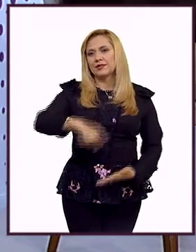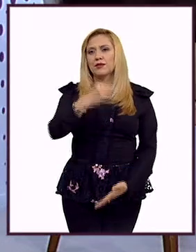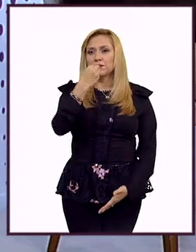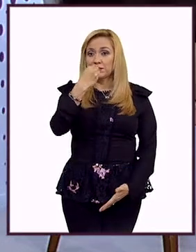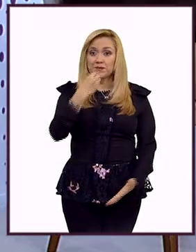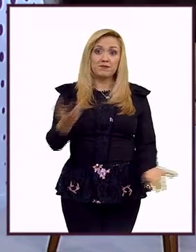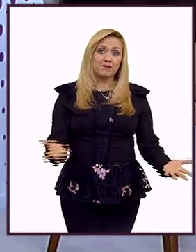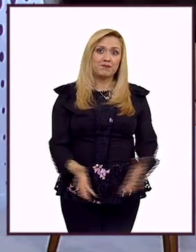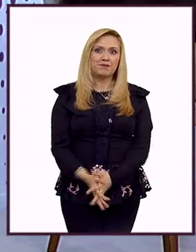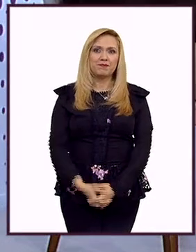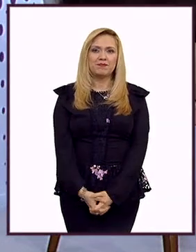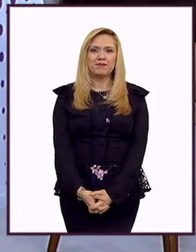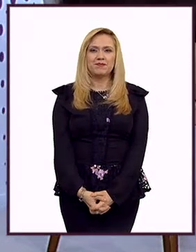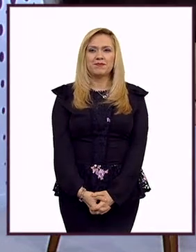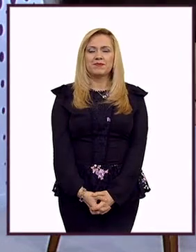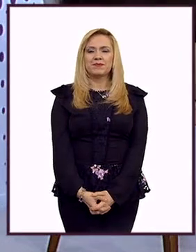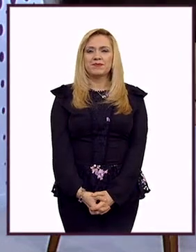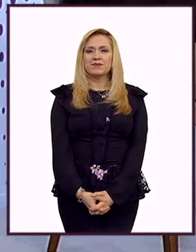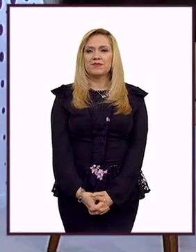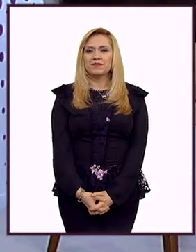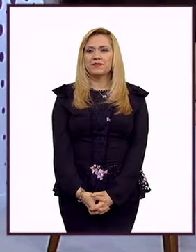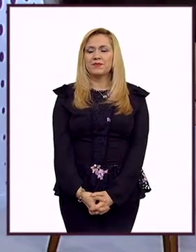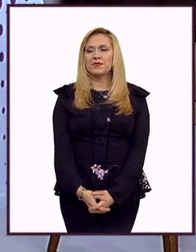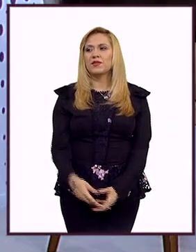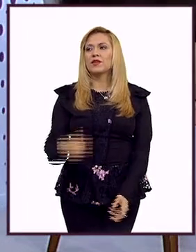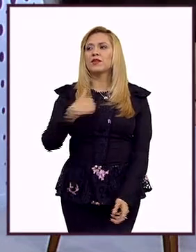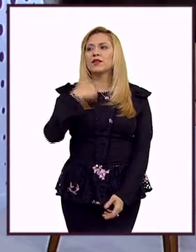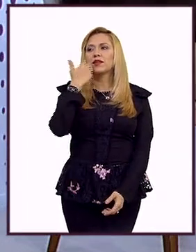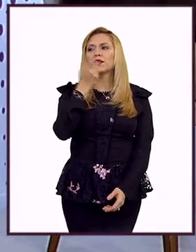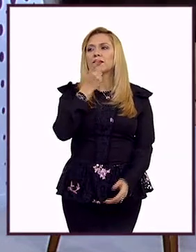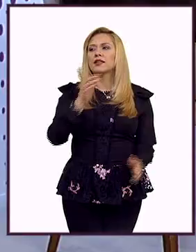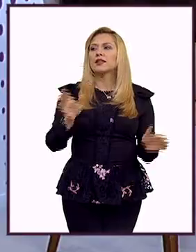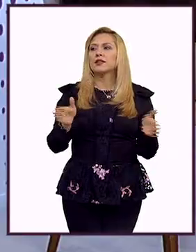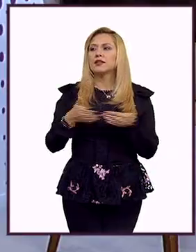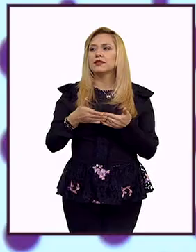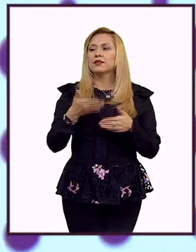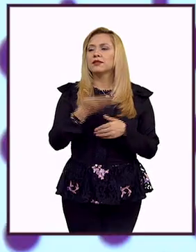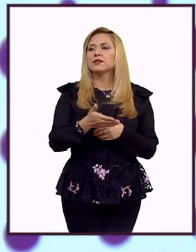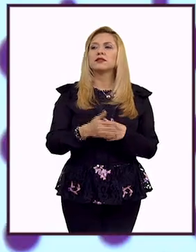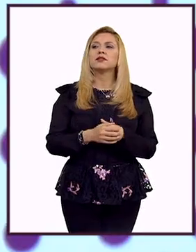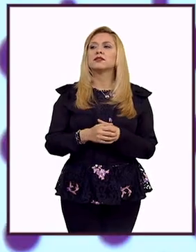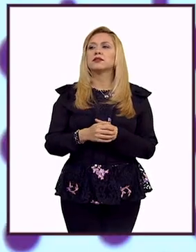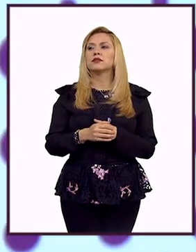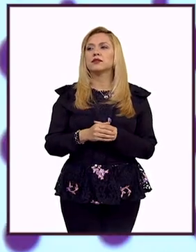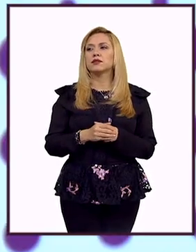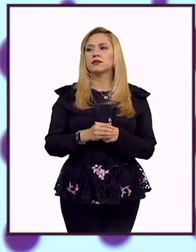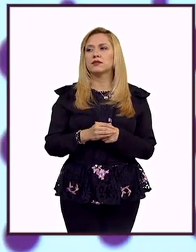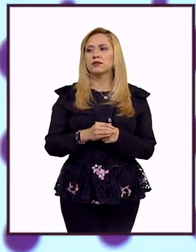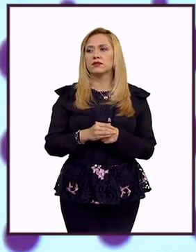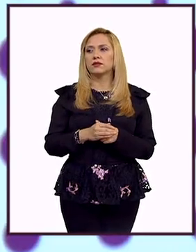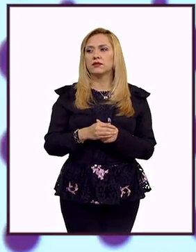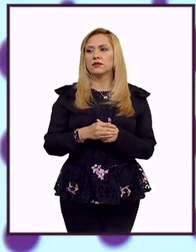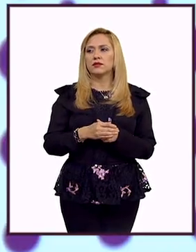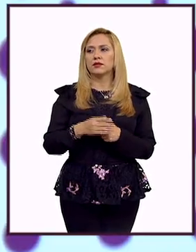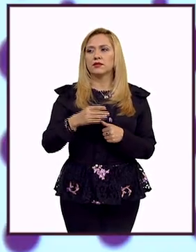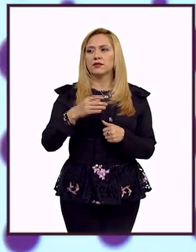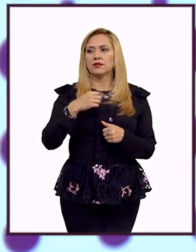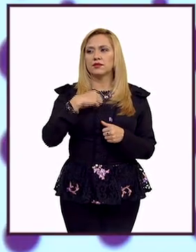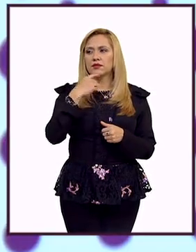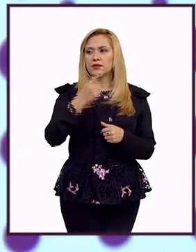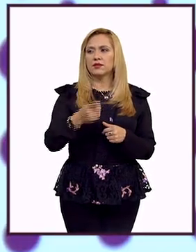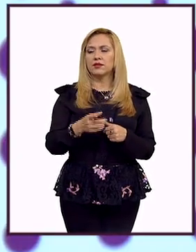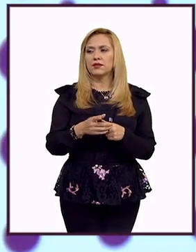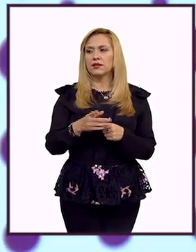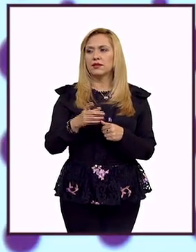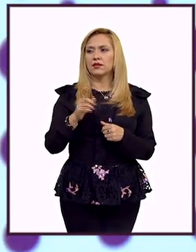país, ¿no? Así es. Ahora, yo quisiera cerrar con lo que arrancó Claudia. Un poco me encantó cómo arrancó Claudia, porque Claudia